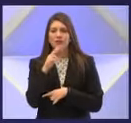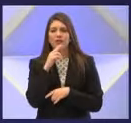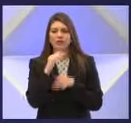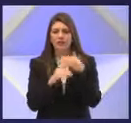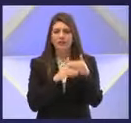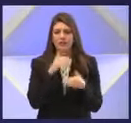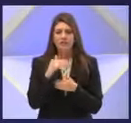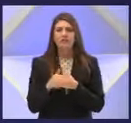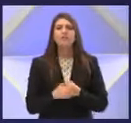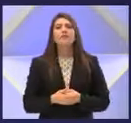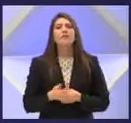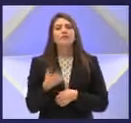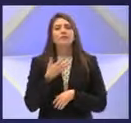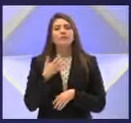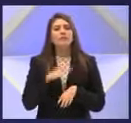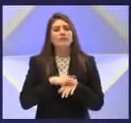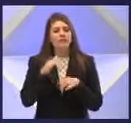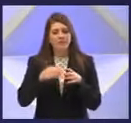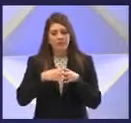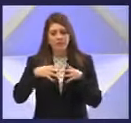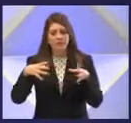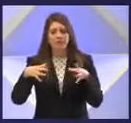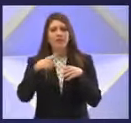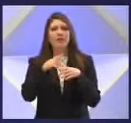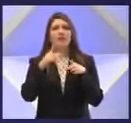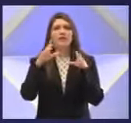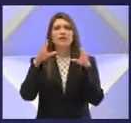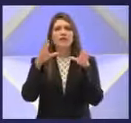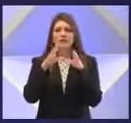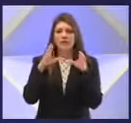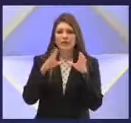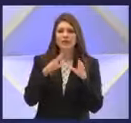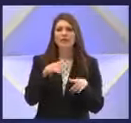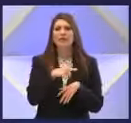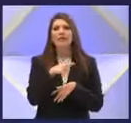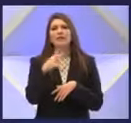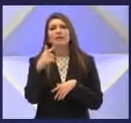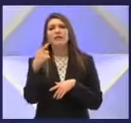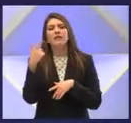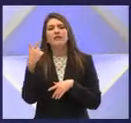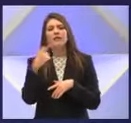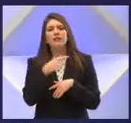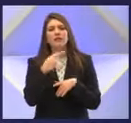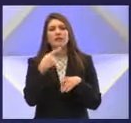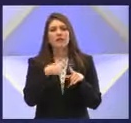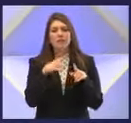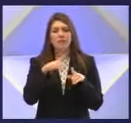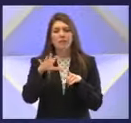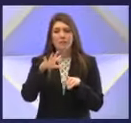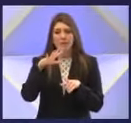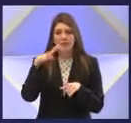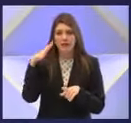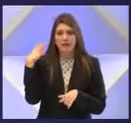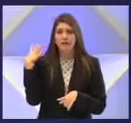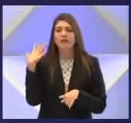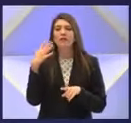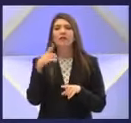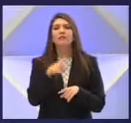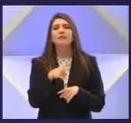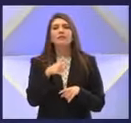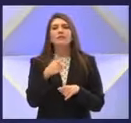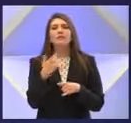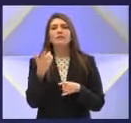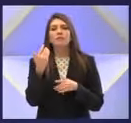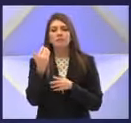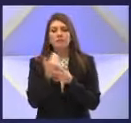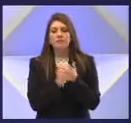de satélites de frecuencias de tipos de satélites de su velocidad su menor latencia